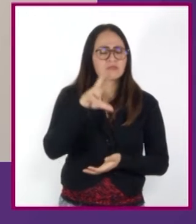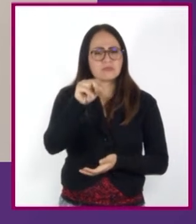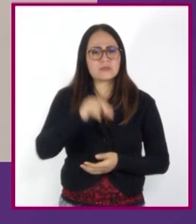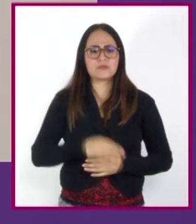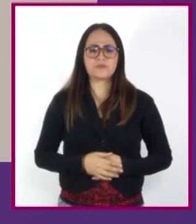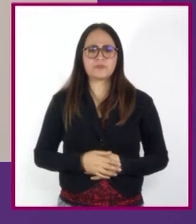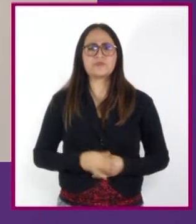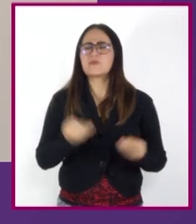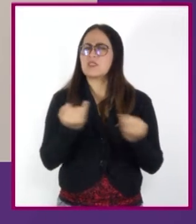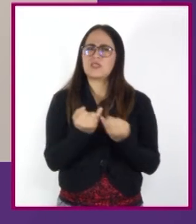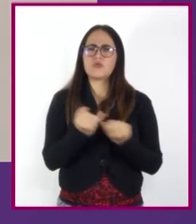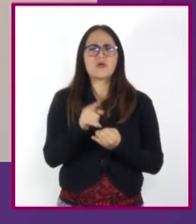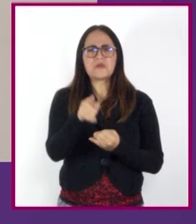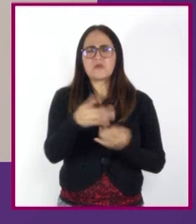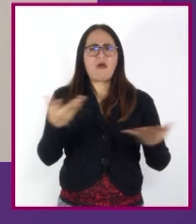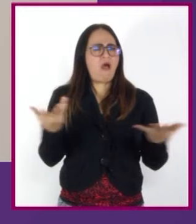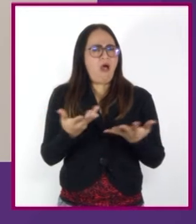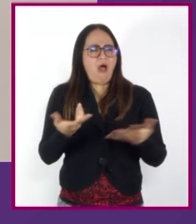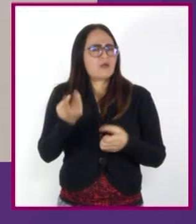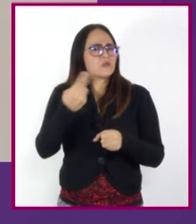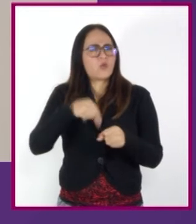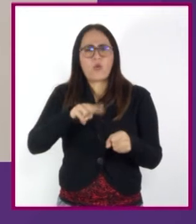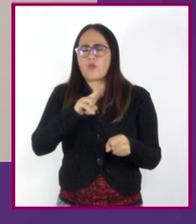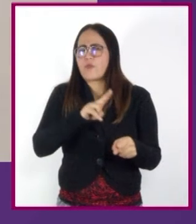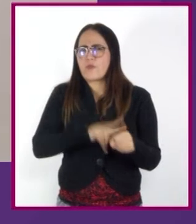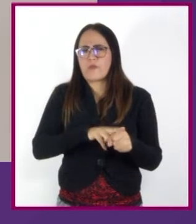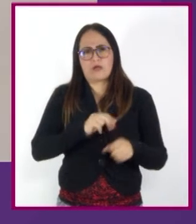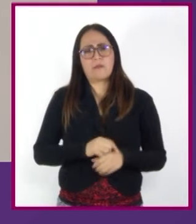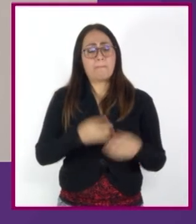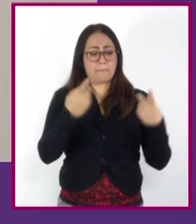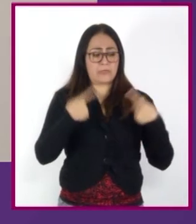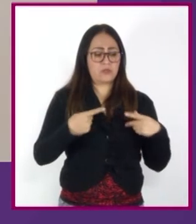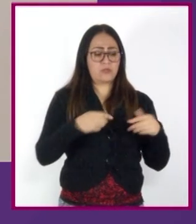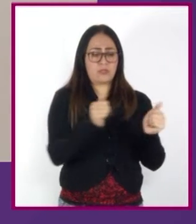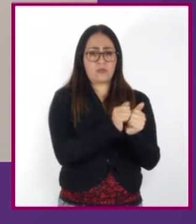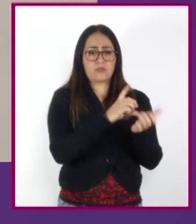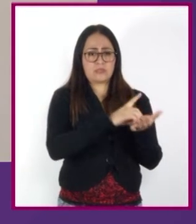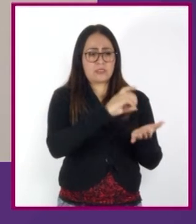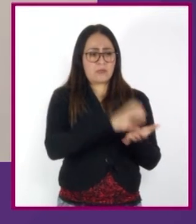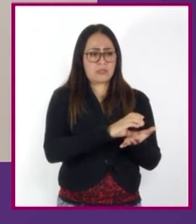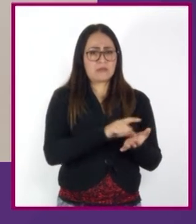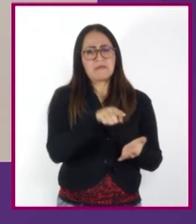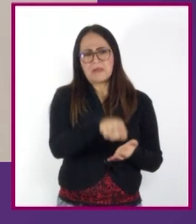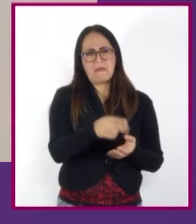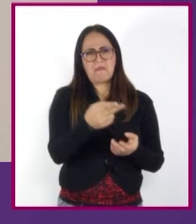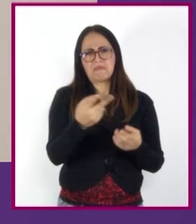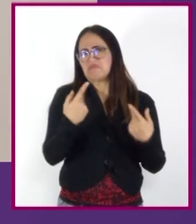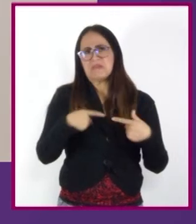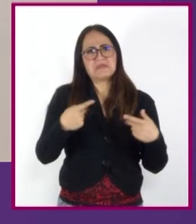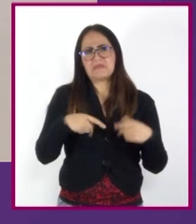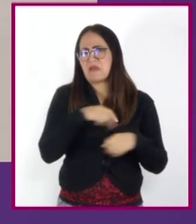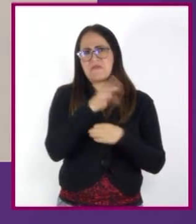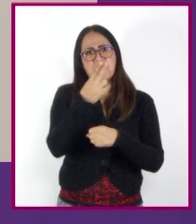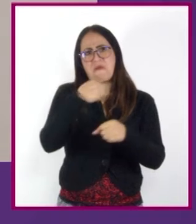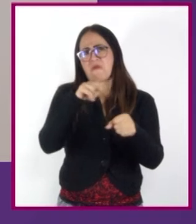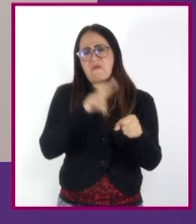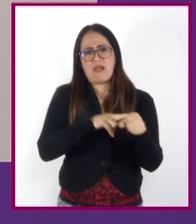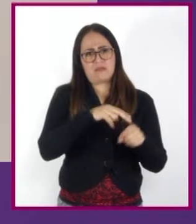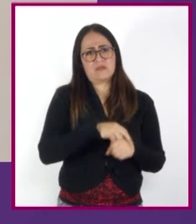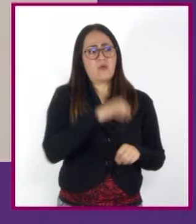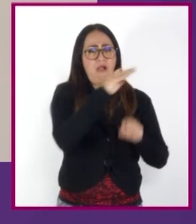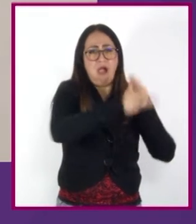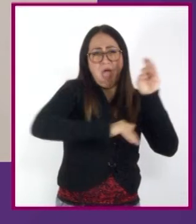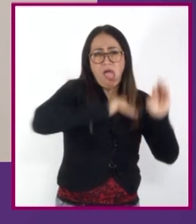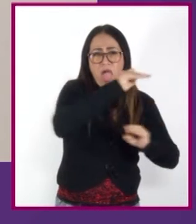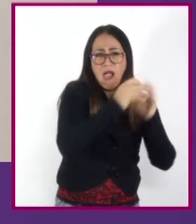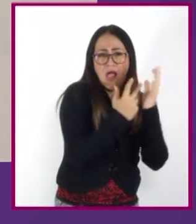Actúa con naturalidad. Al tratar con una persona con discapacidad, trátala como cualquier otra persona. Evita la sobreprotección